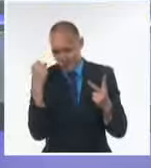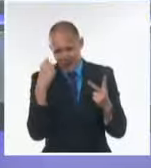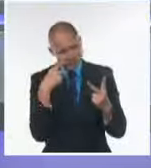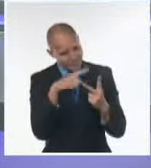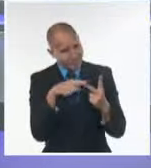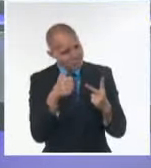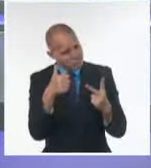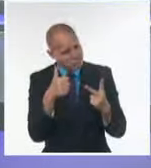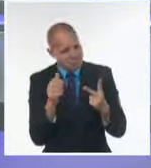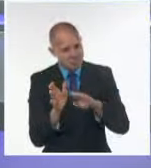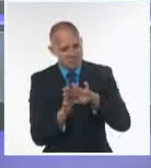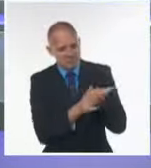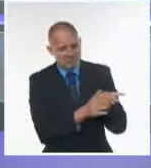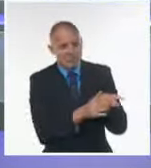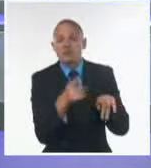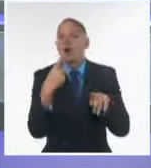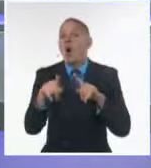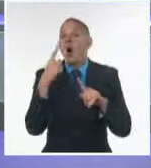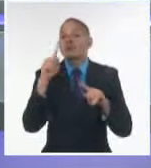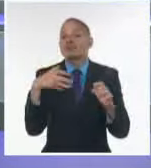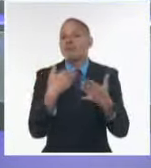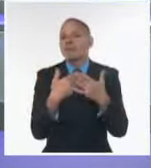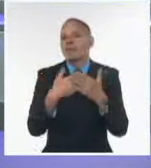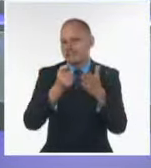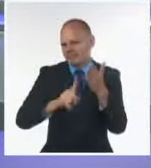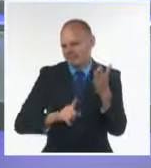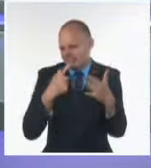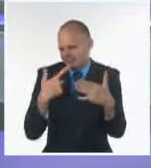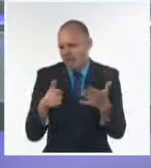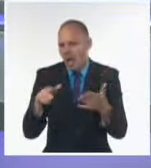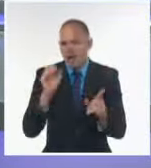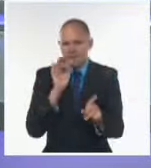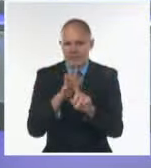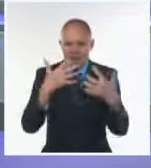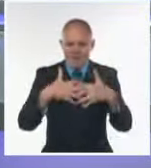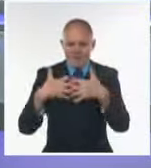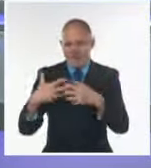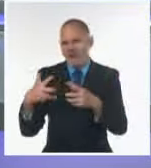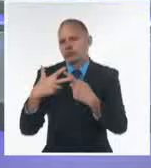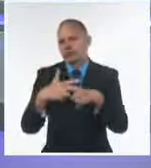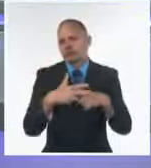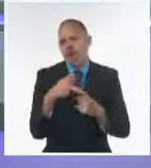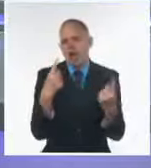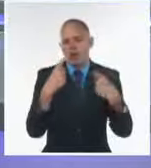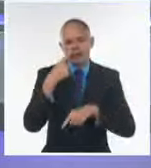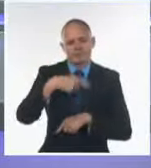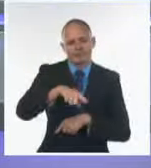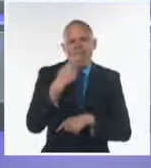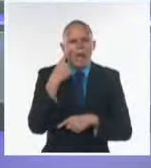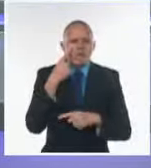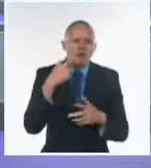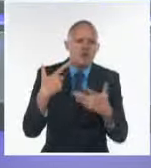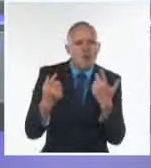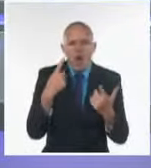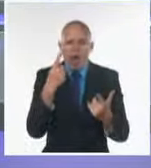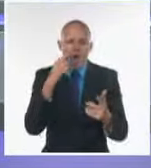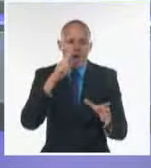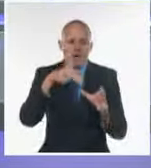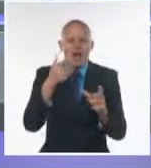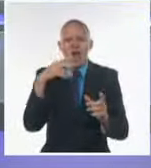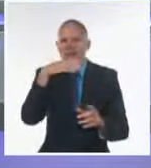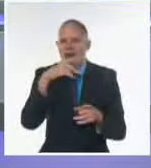La Unión Eléctrica prioriza mantenimientos en unidades térmicas que generan con crudo de producción nacional. El programa busca solucionar limitaciones tecnológicas